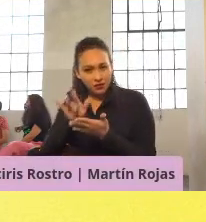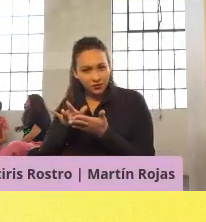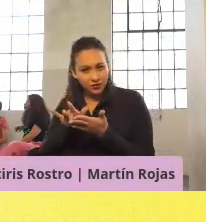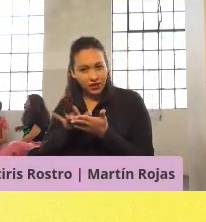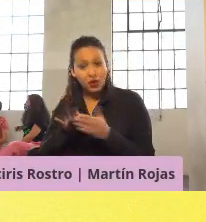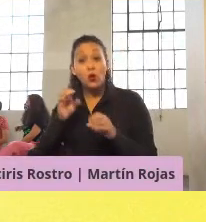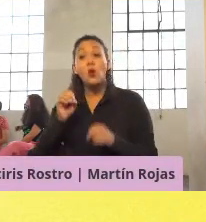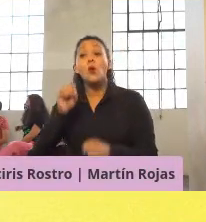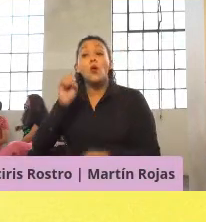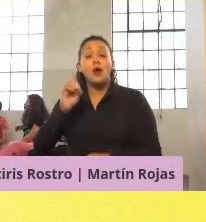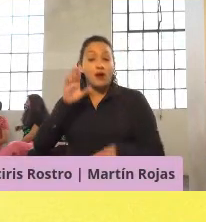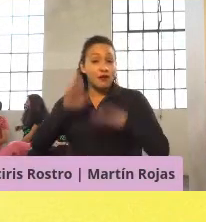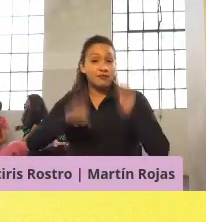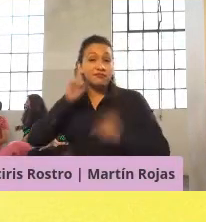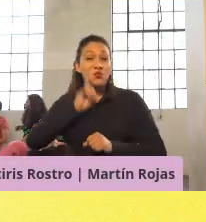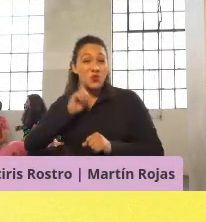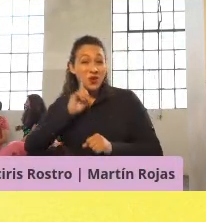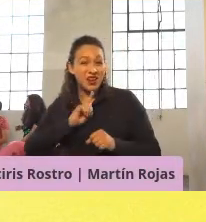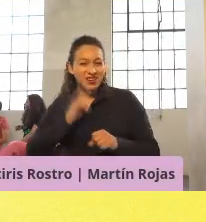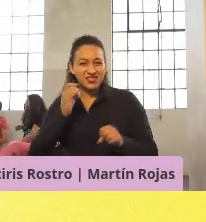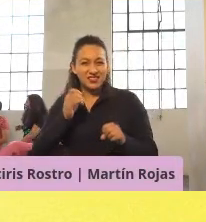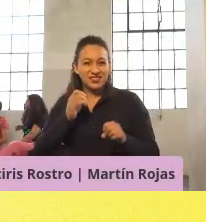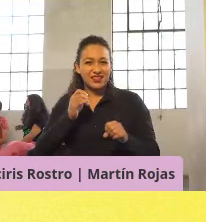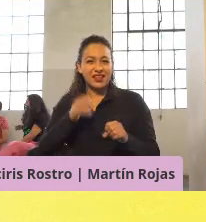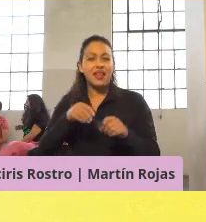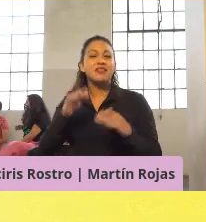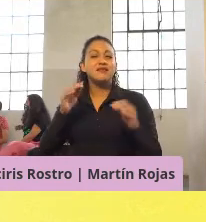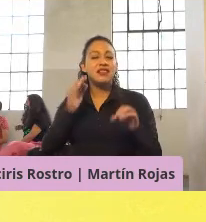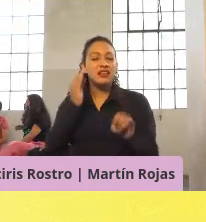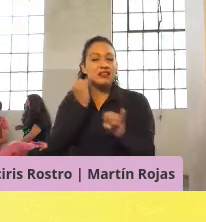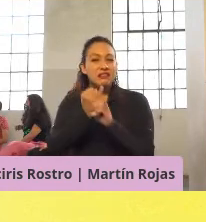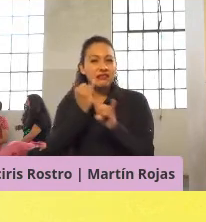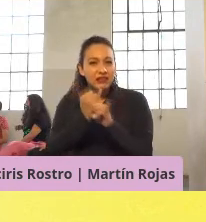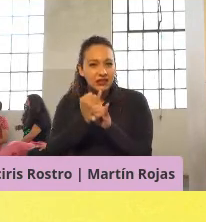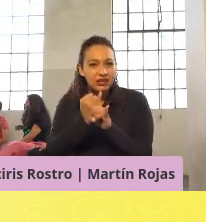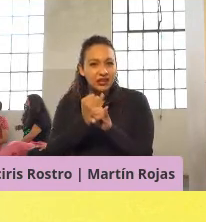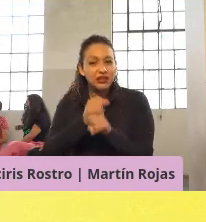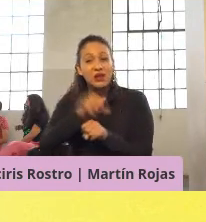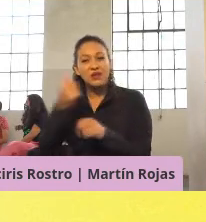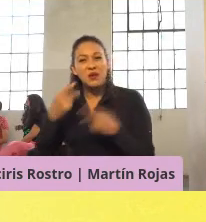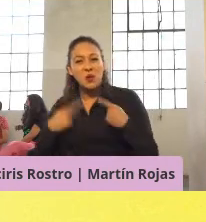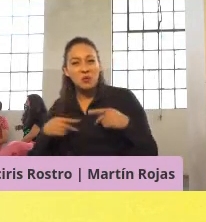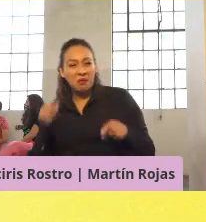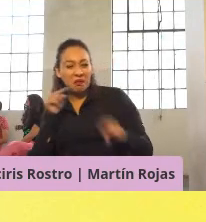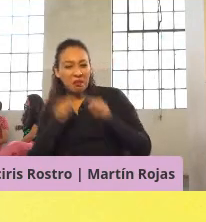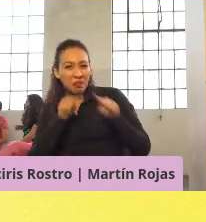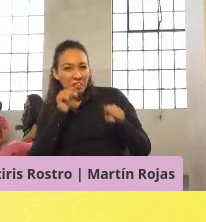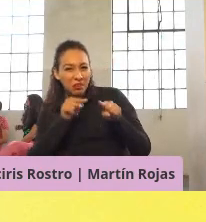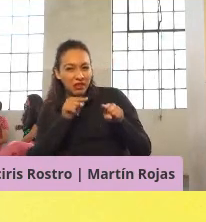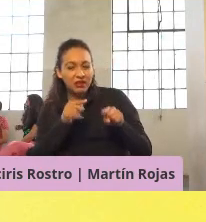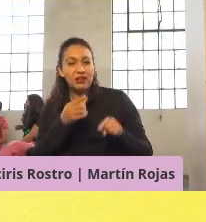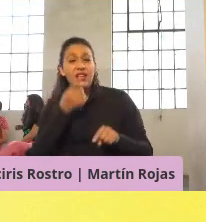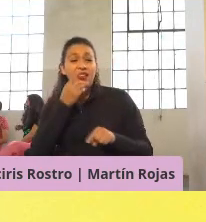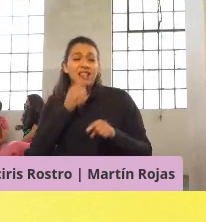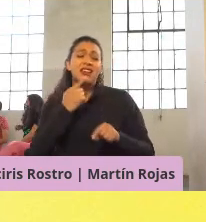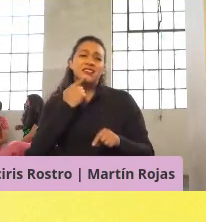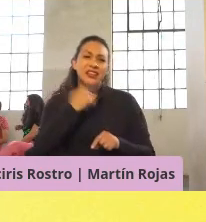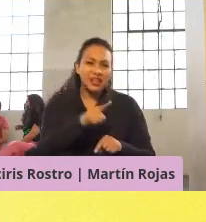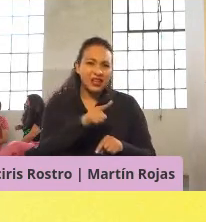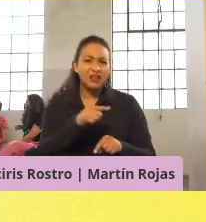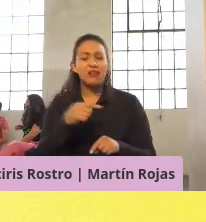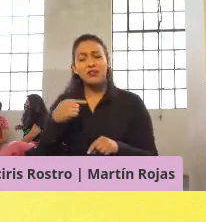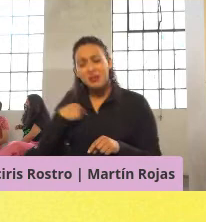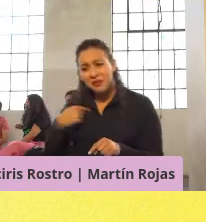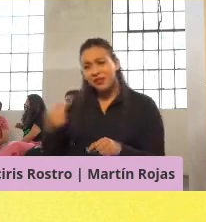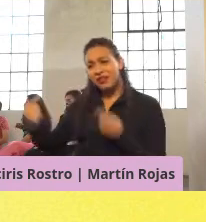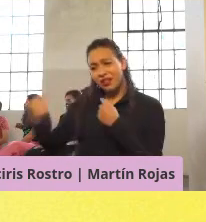tenemos, o sea, como que es eso, hemos hecho un esfuerzo muy grande, en gran parte que recae en Raquel, que insisto,